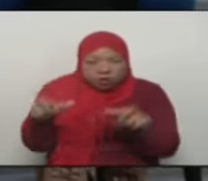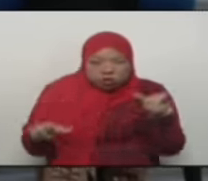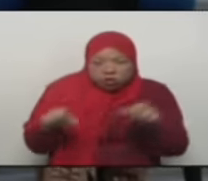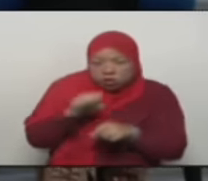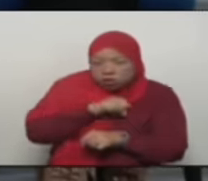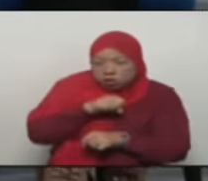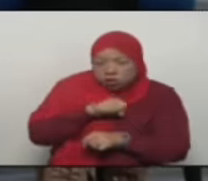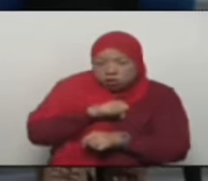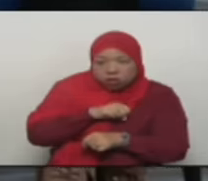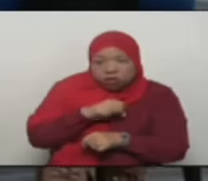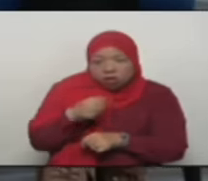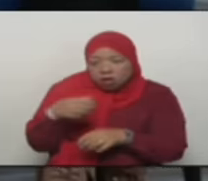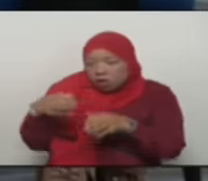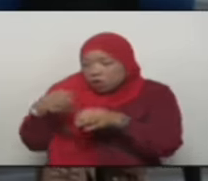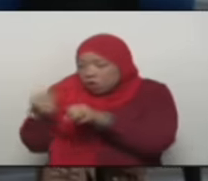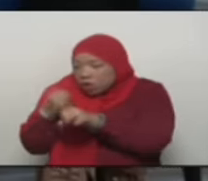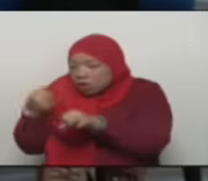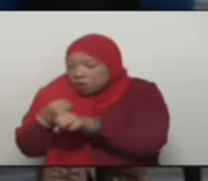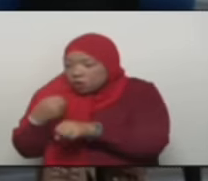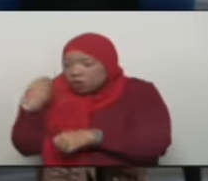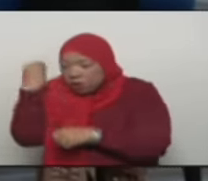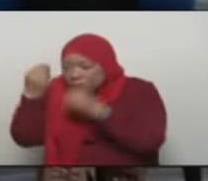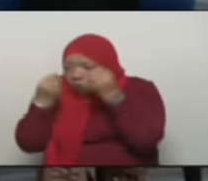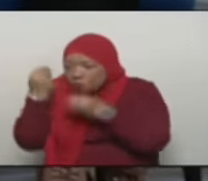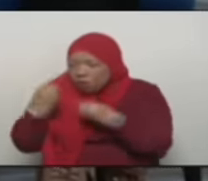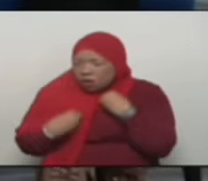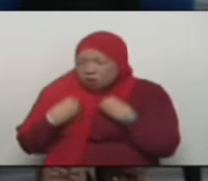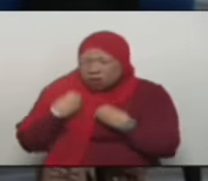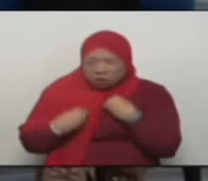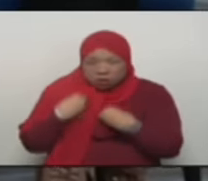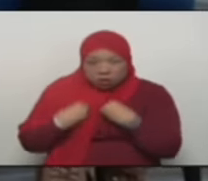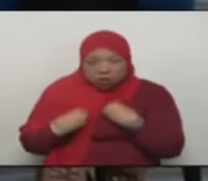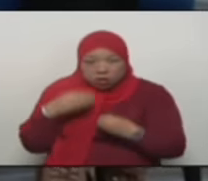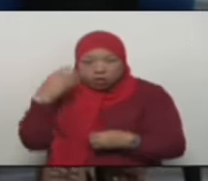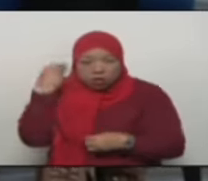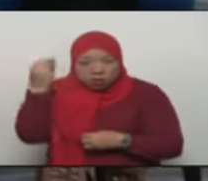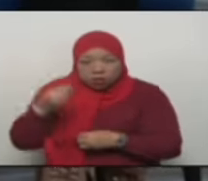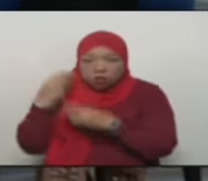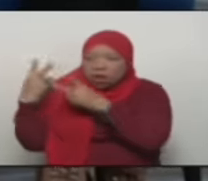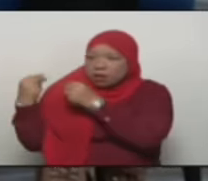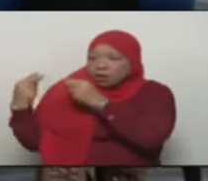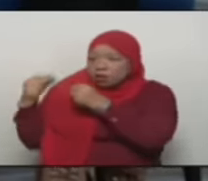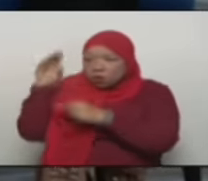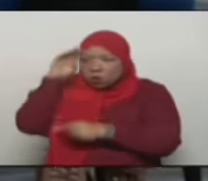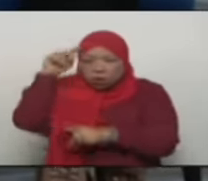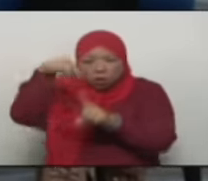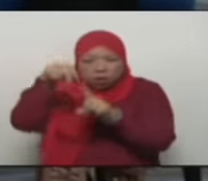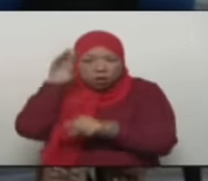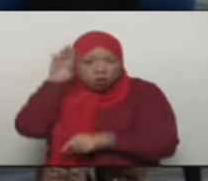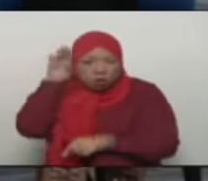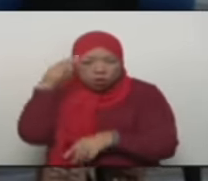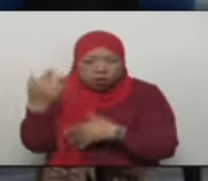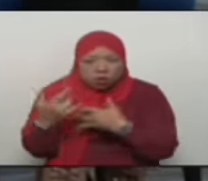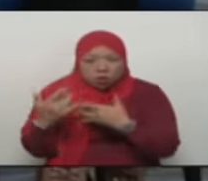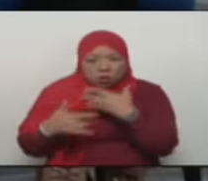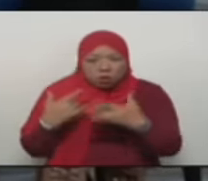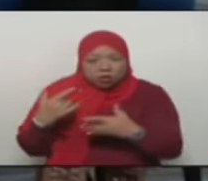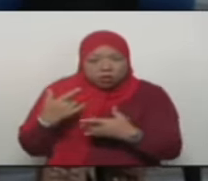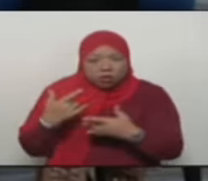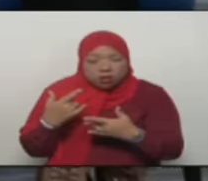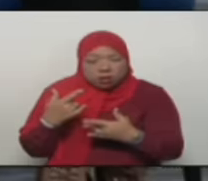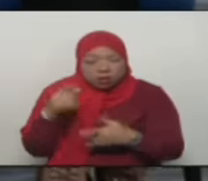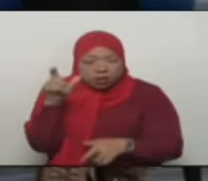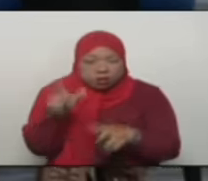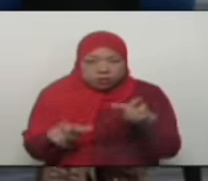frustración de la clase media. La clase media, que siempre es aspiracional, siempre es muy, muy sujeta a la posibilidad